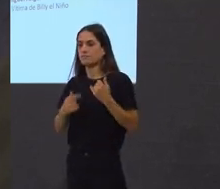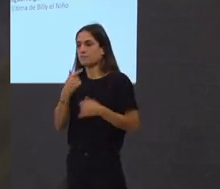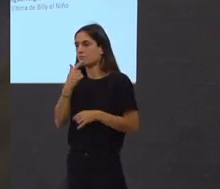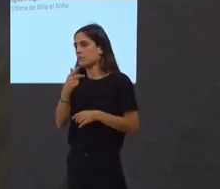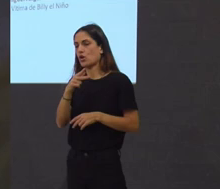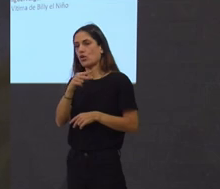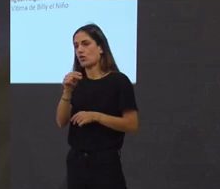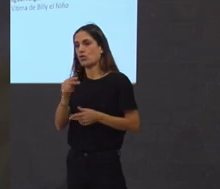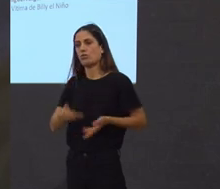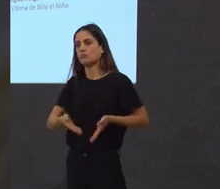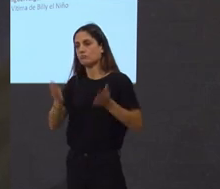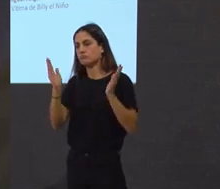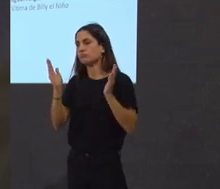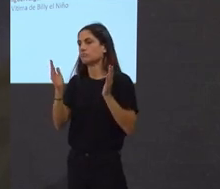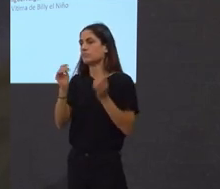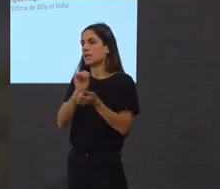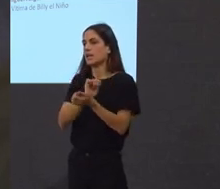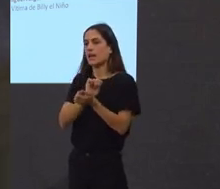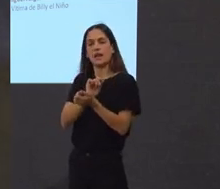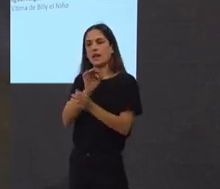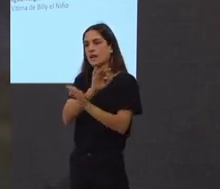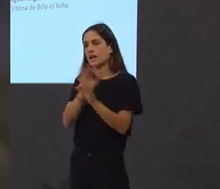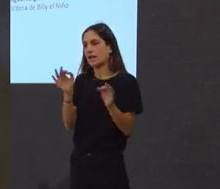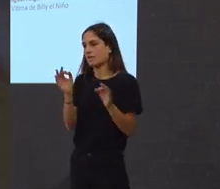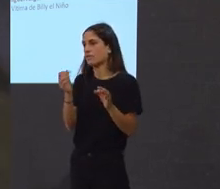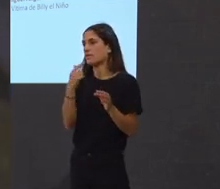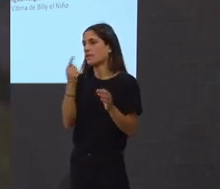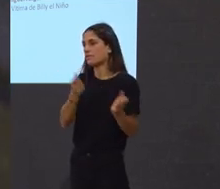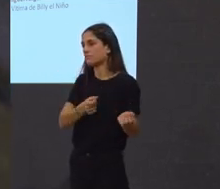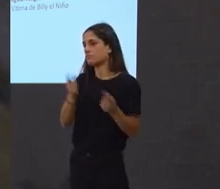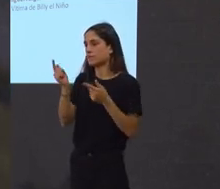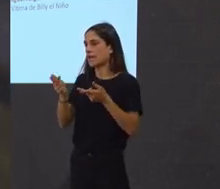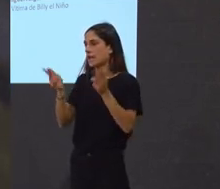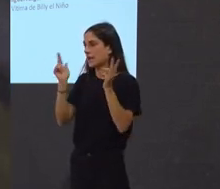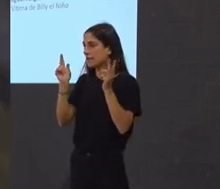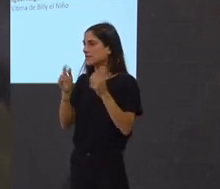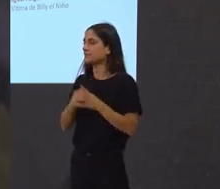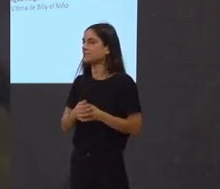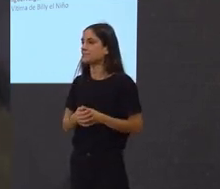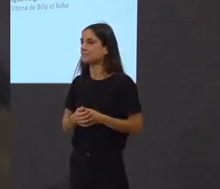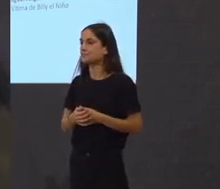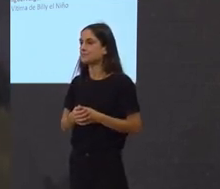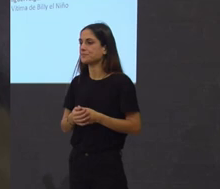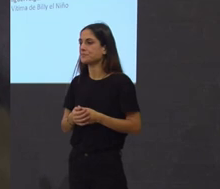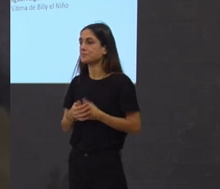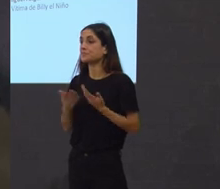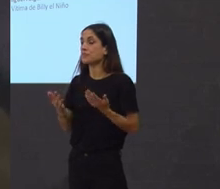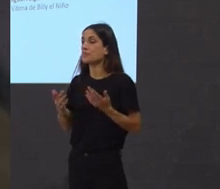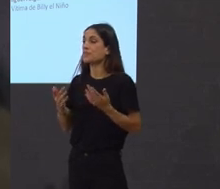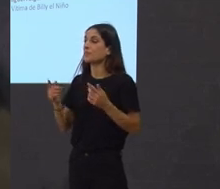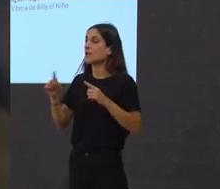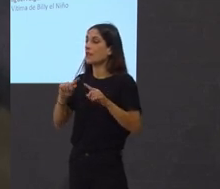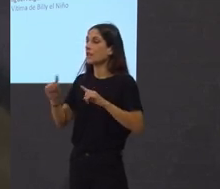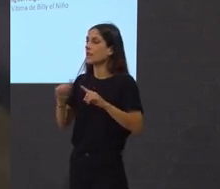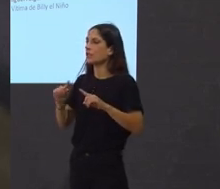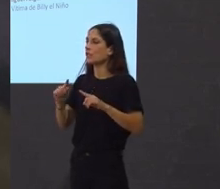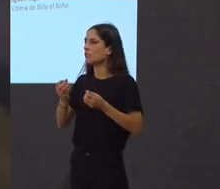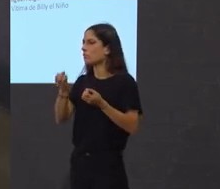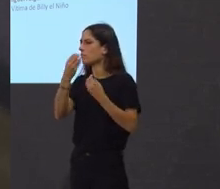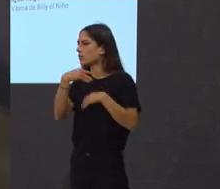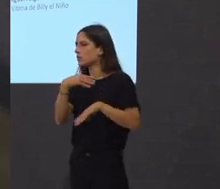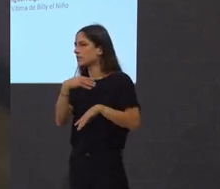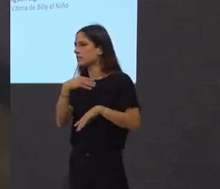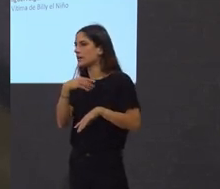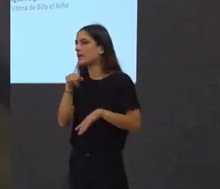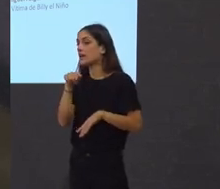los dejó libres entonces a raíz de eso el director me contó que fue ese el momento en el que decidió hacer